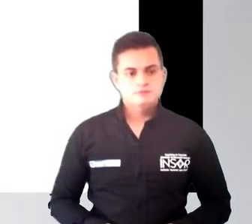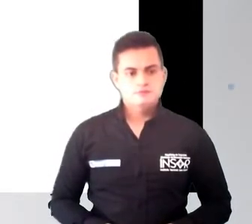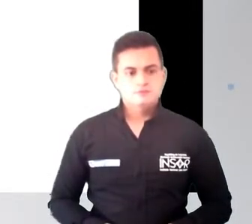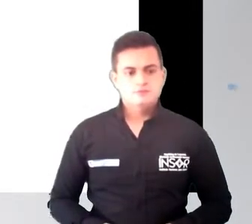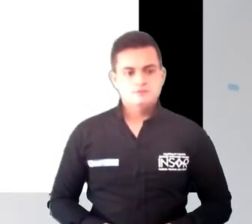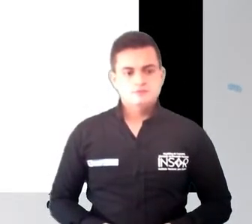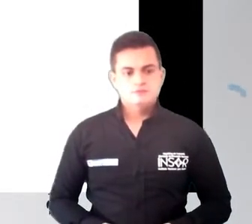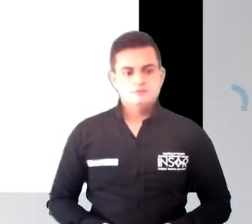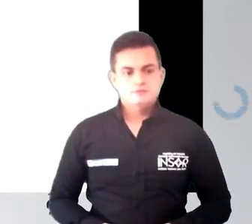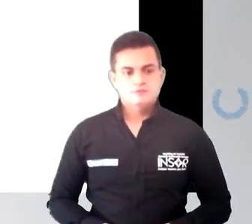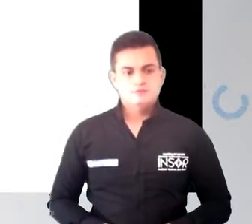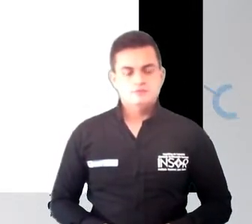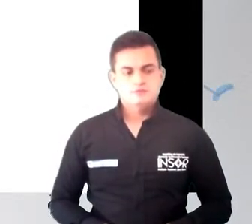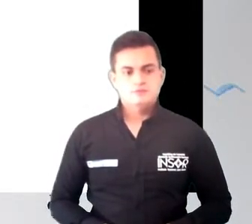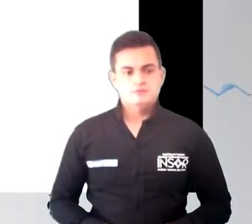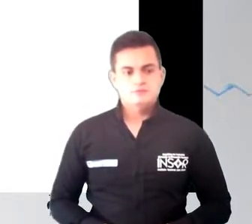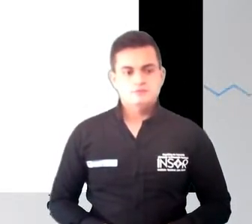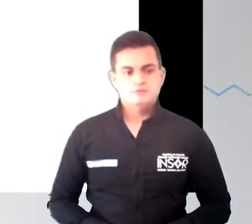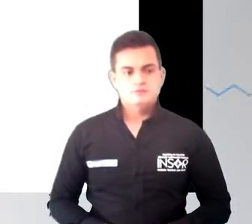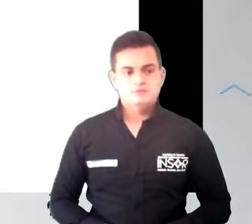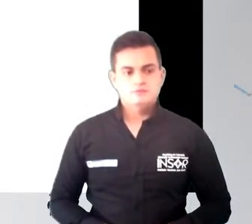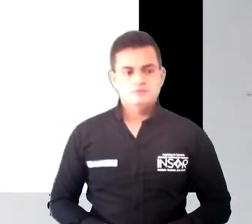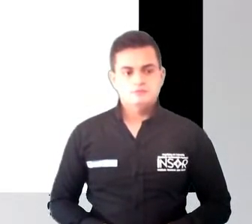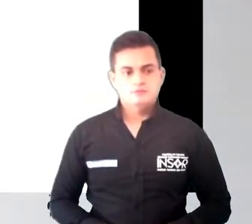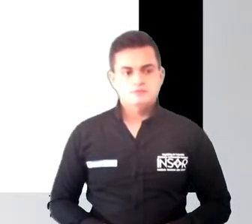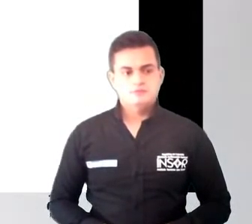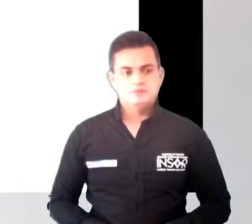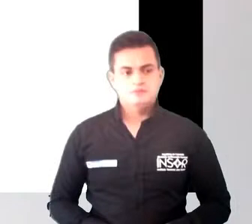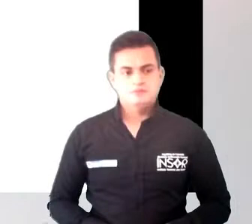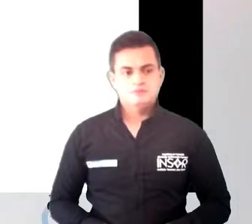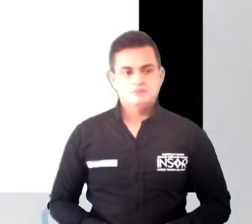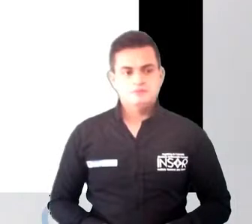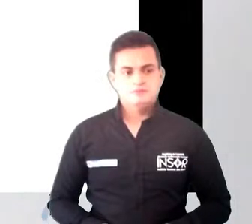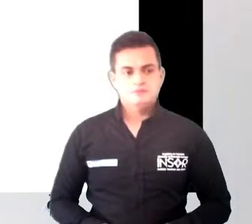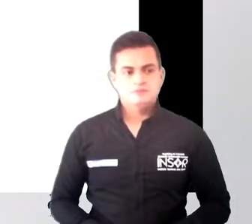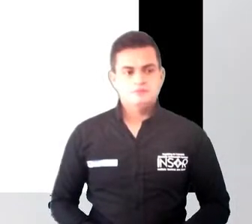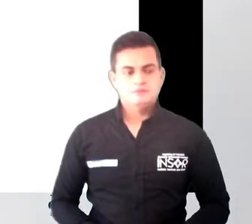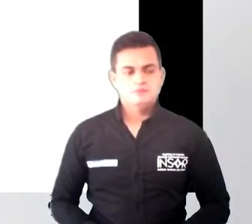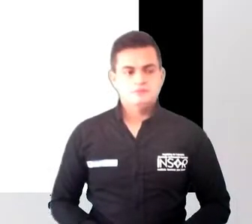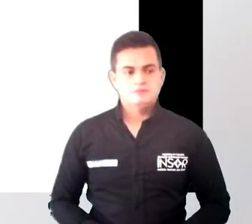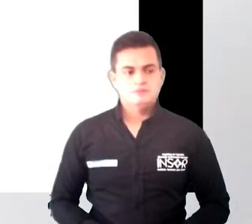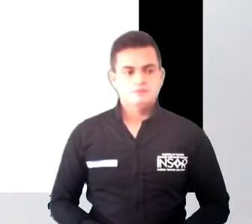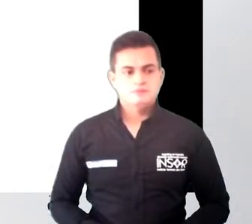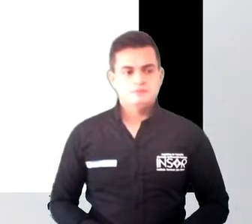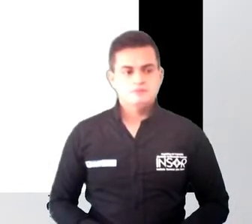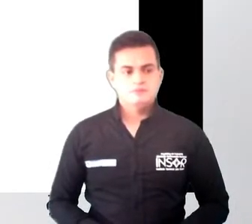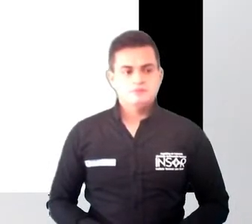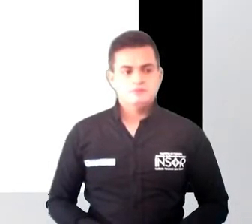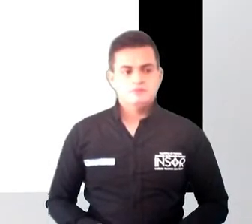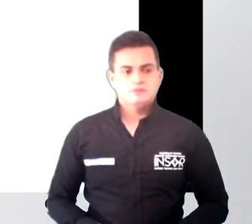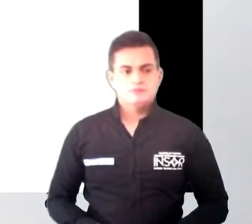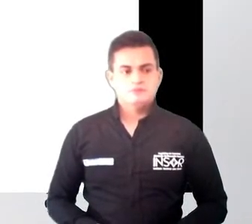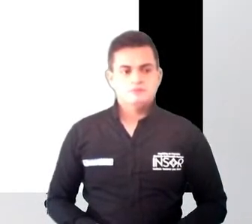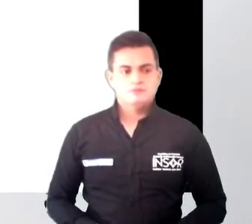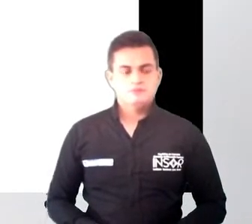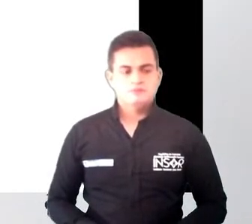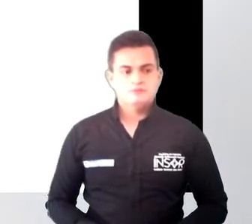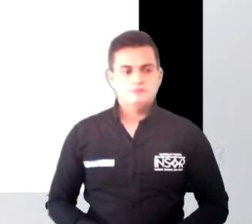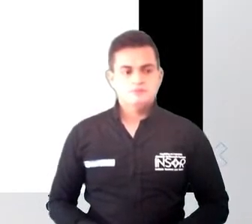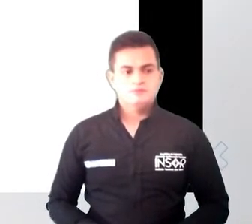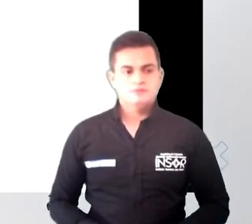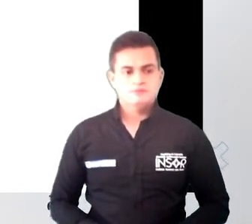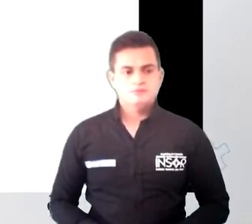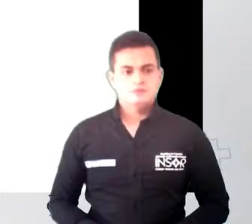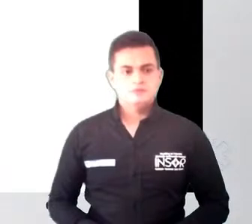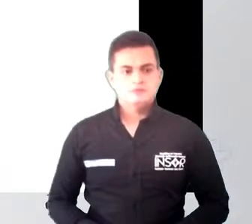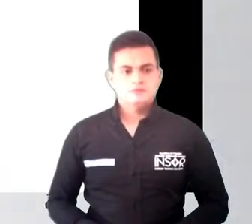personas de tantos diferentes lugares de Colombia, de las universidades, de diferentes lugares, 18